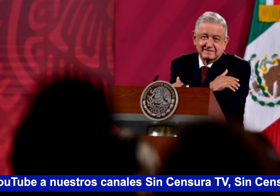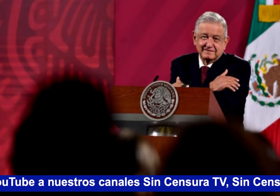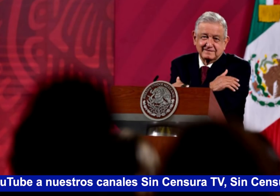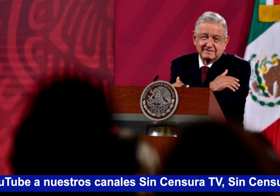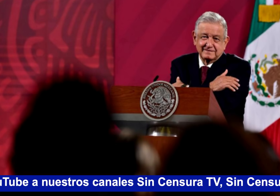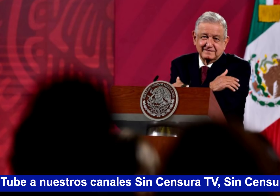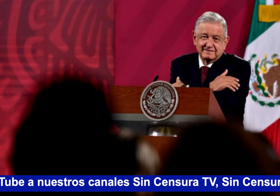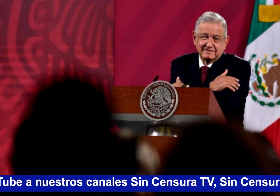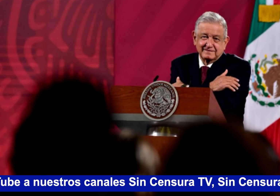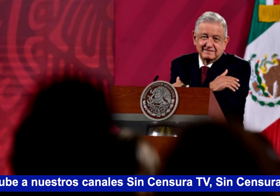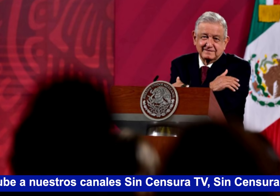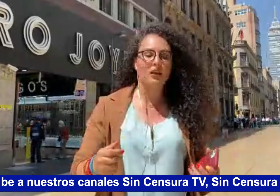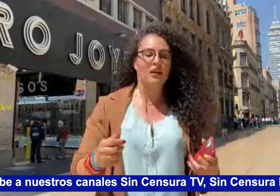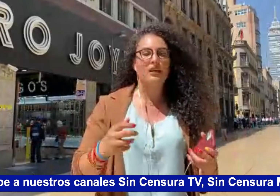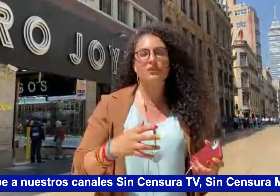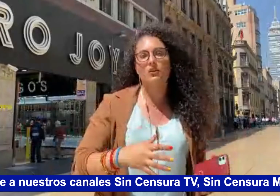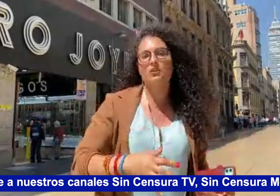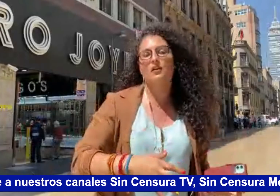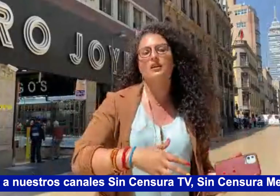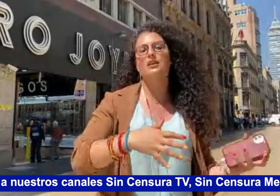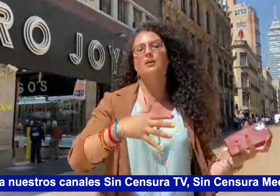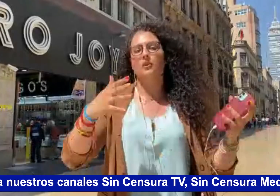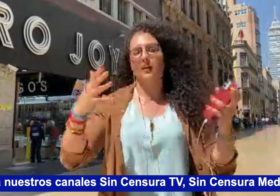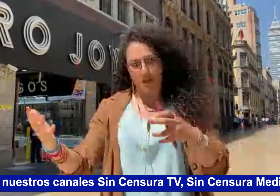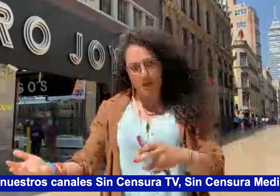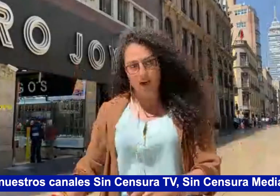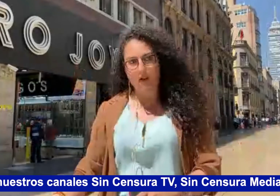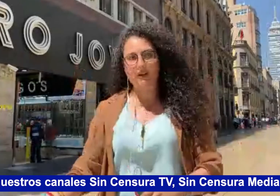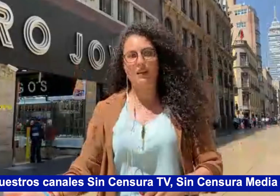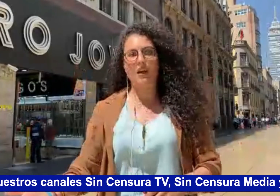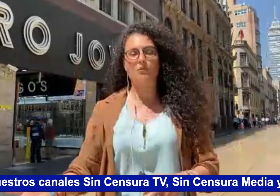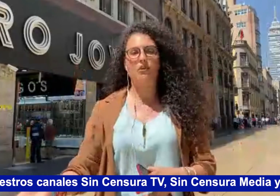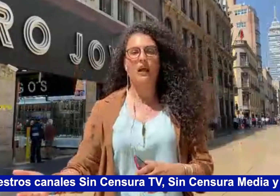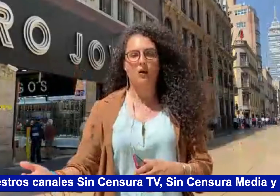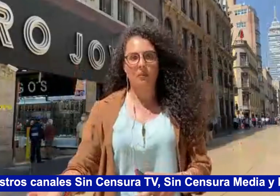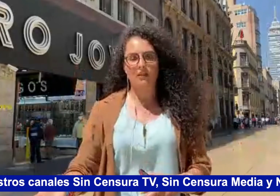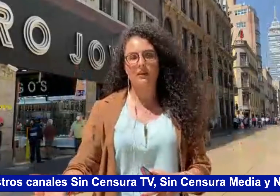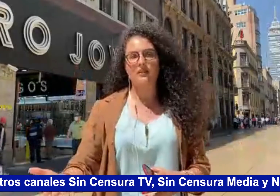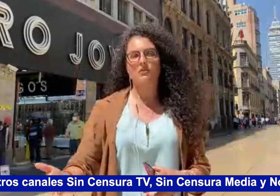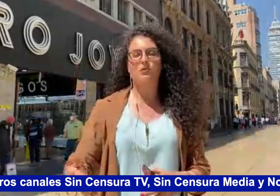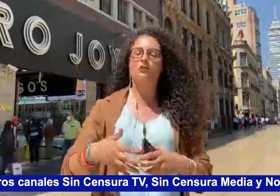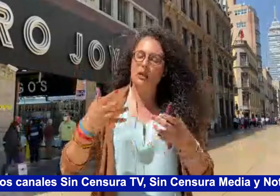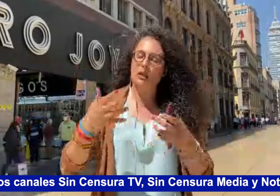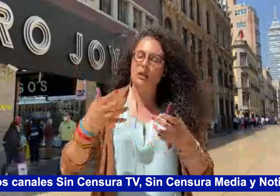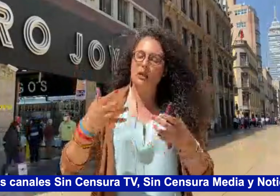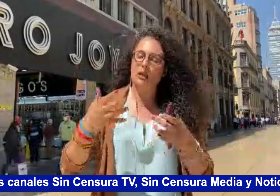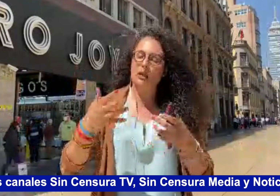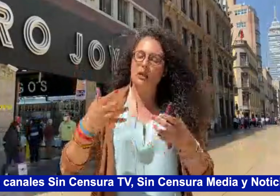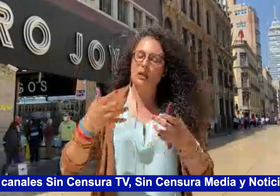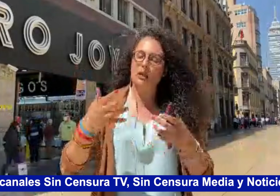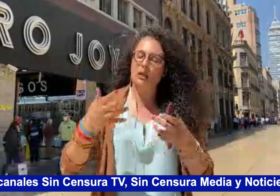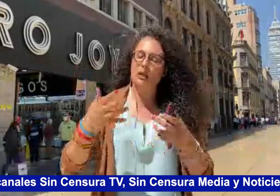paz, hay diálogo y hay acuerdo. Y entonces ahora dicen que porque viene Roberta Jacobson y la comitiva de Estados Unidos,